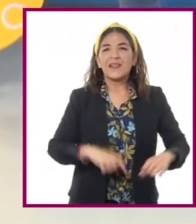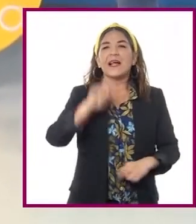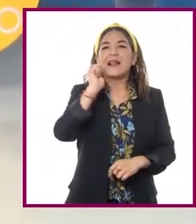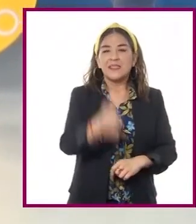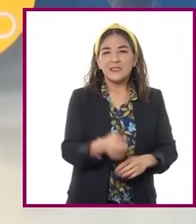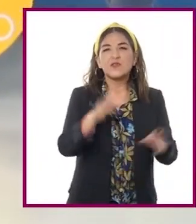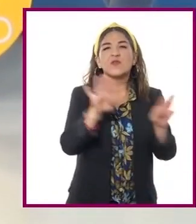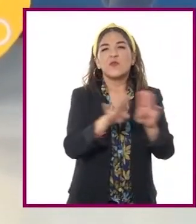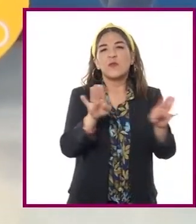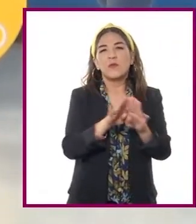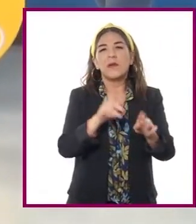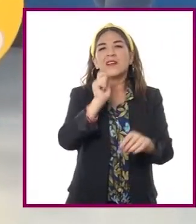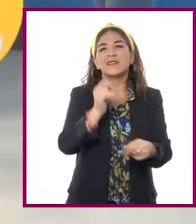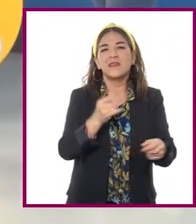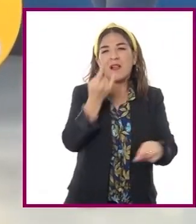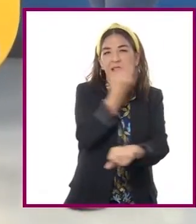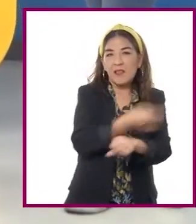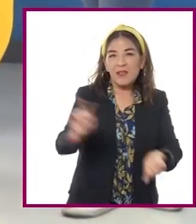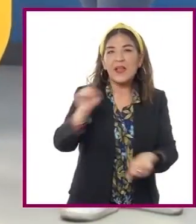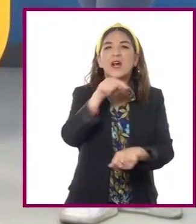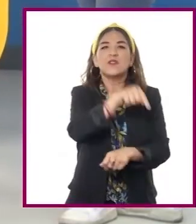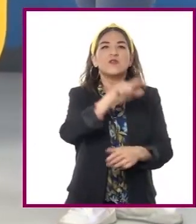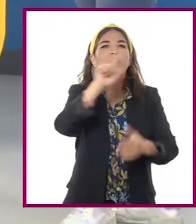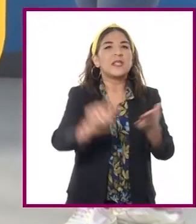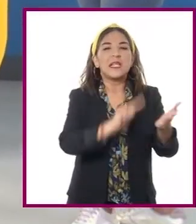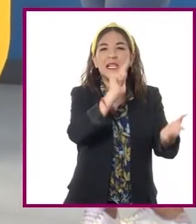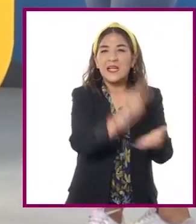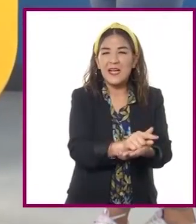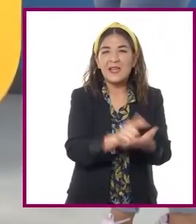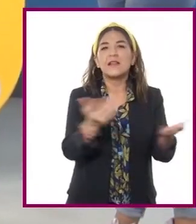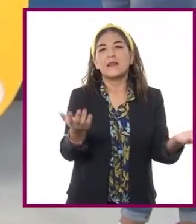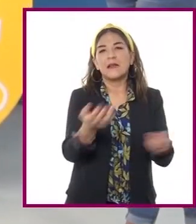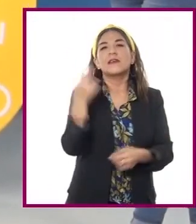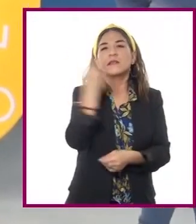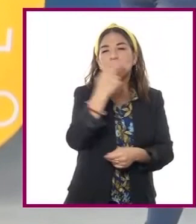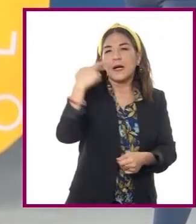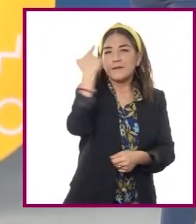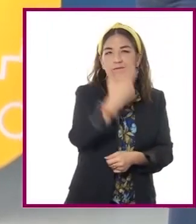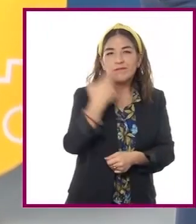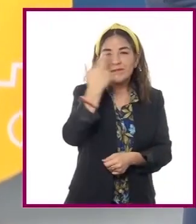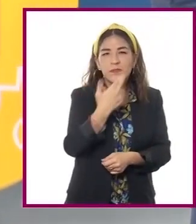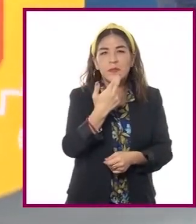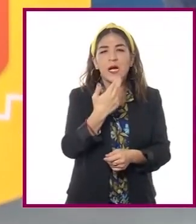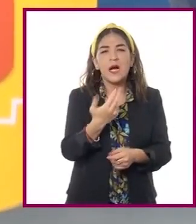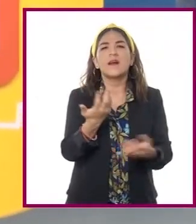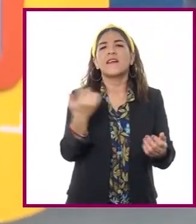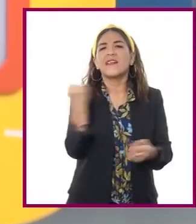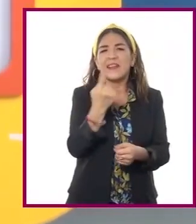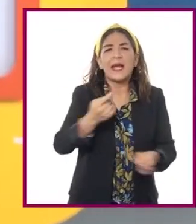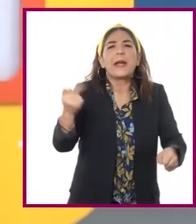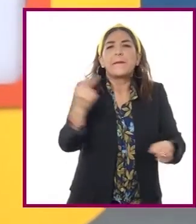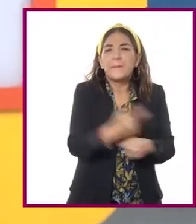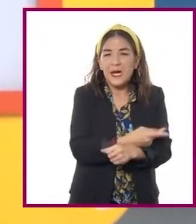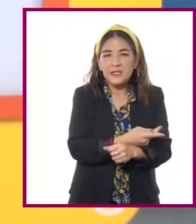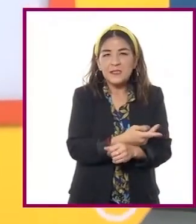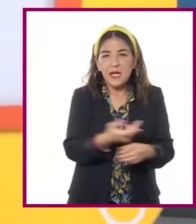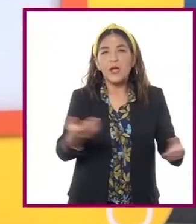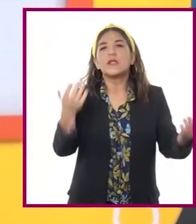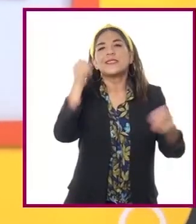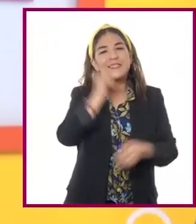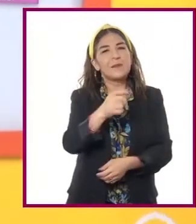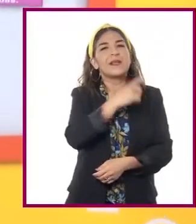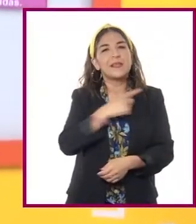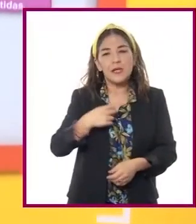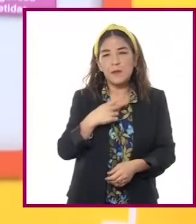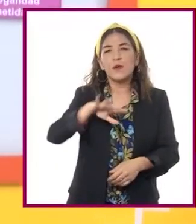la violación de una o varias leyes es analizar qué es lo que sucede y buscar siempre